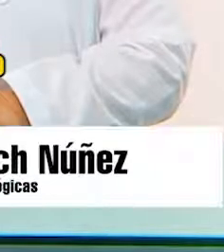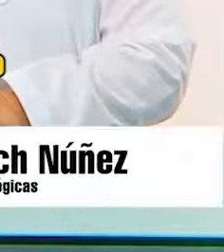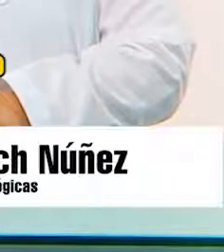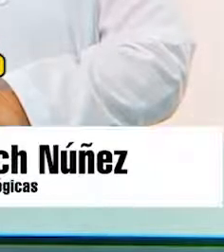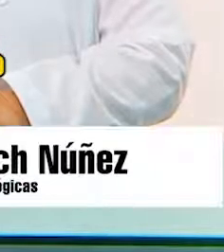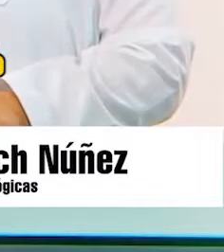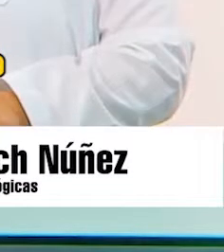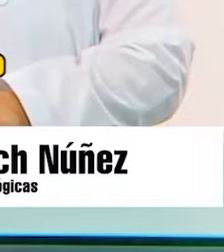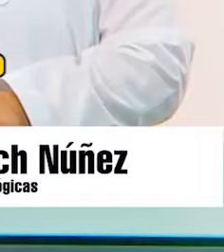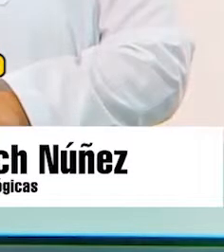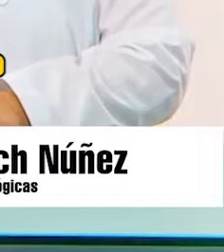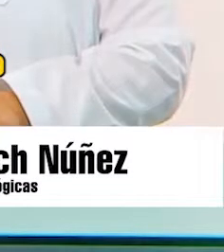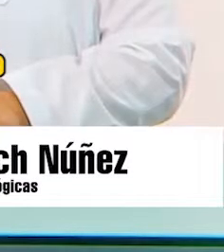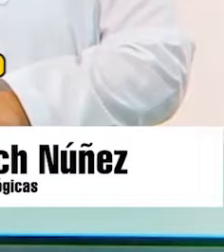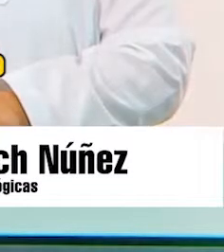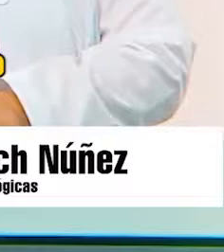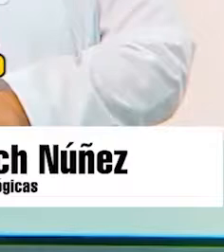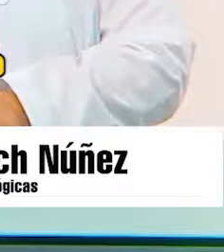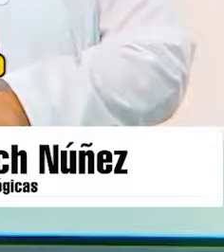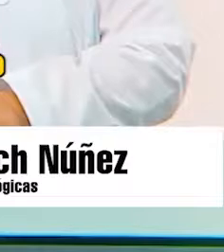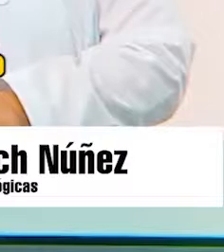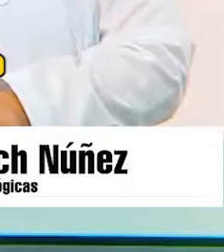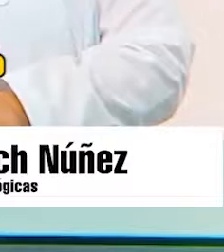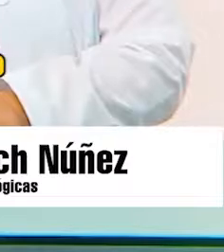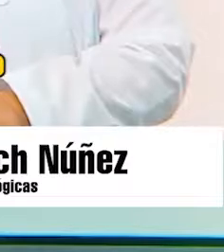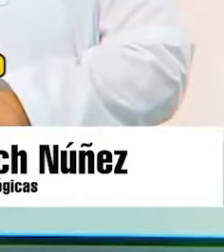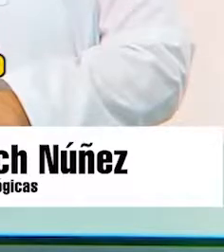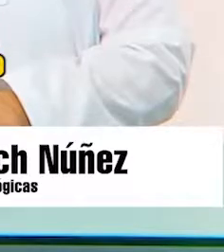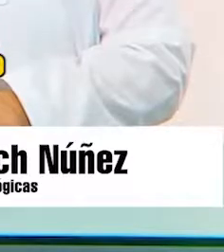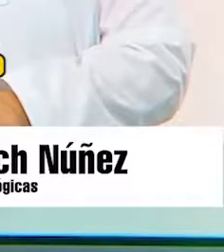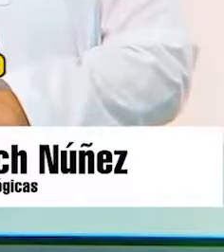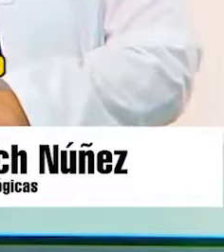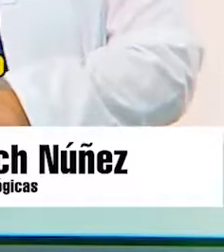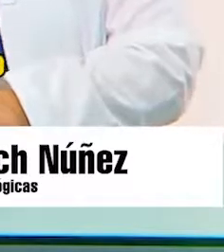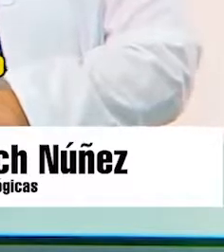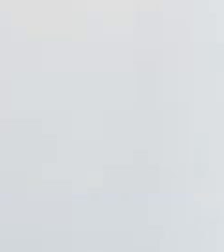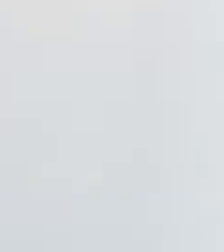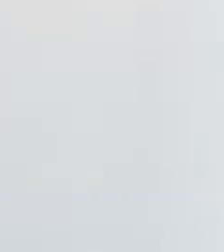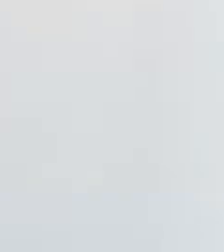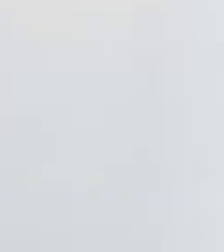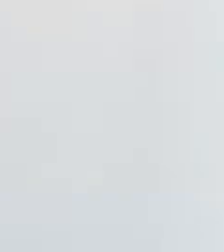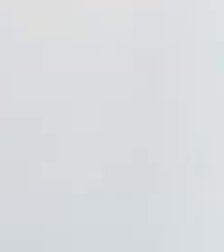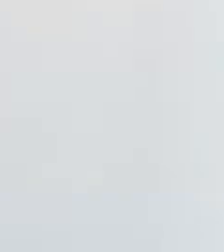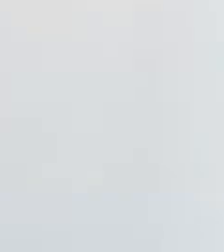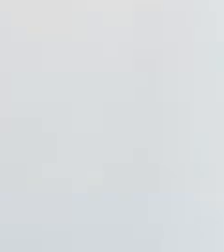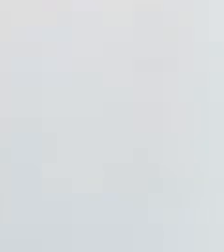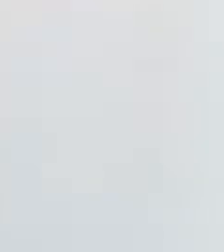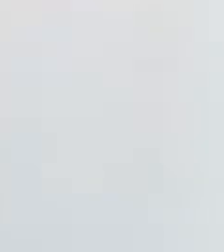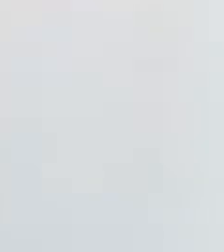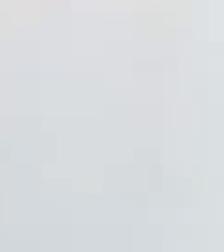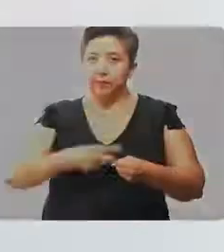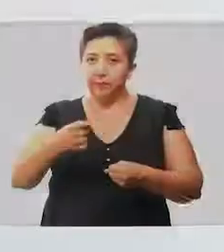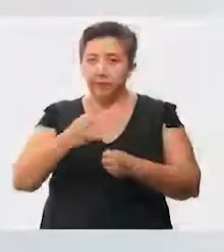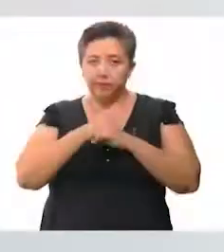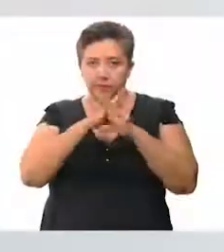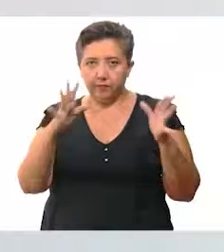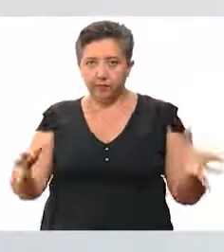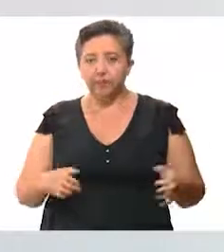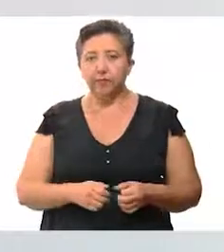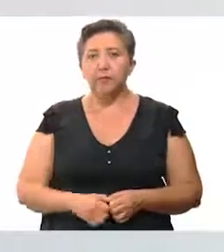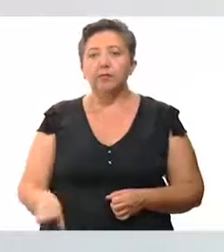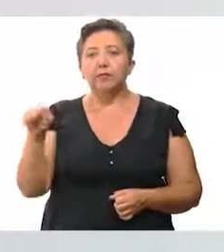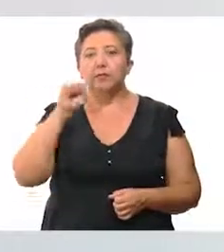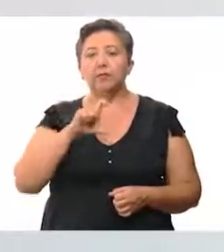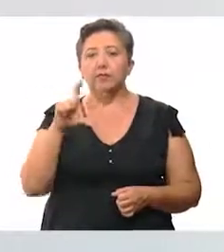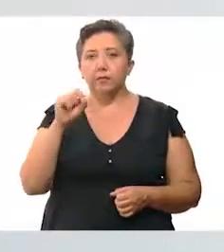Buenas tardes. Nos disponemos a dar el parte médico relacionado con el COVID-19 en Yucatán. Adelante, doctora Ana. Gracias, doctora. Buenas tardes. Este es el parte médico